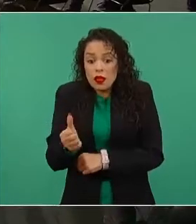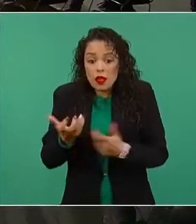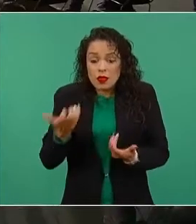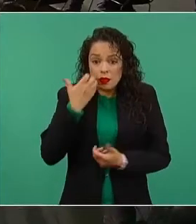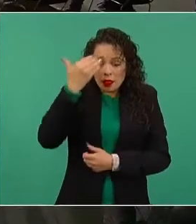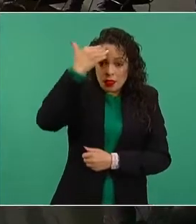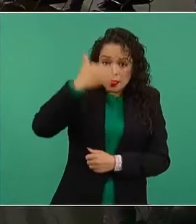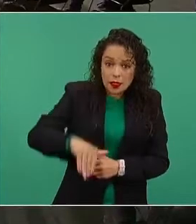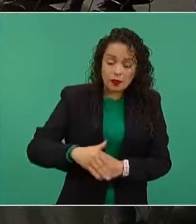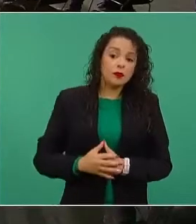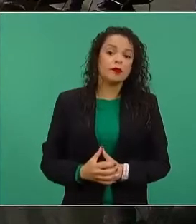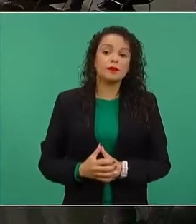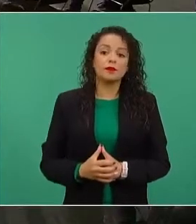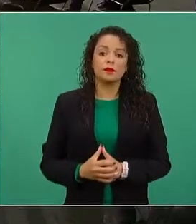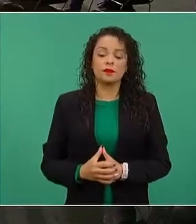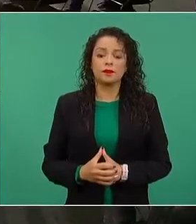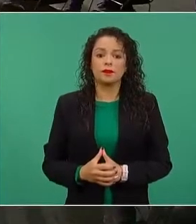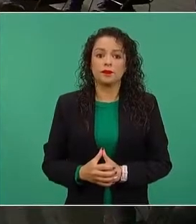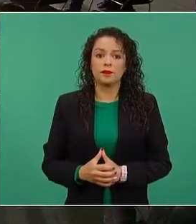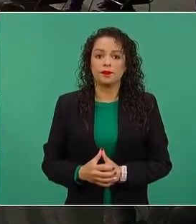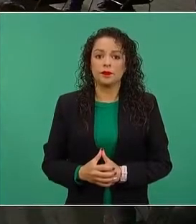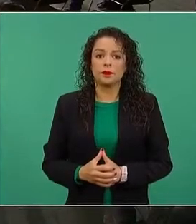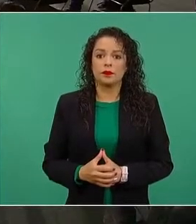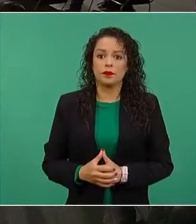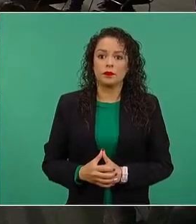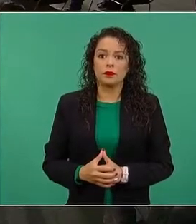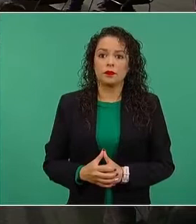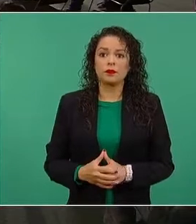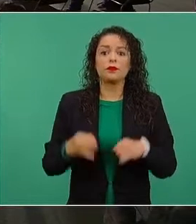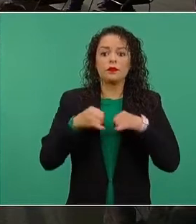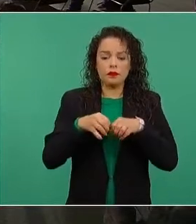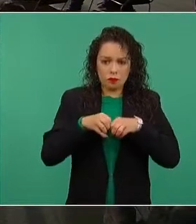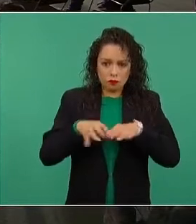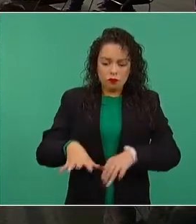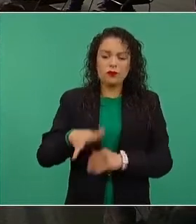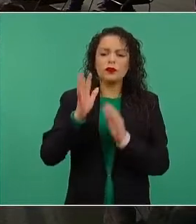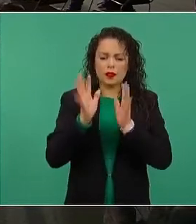Sí, hay ya información sobre esto.